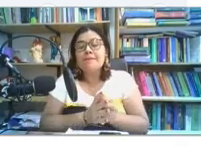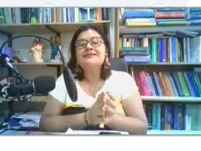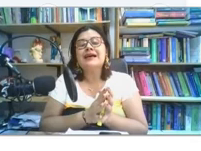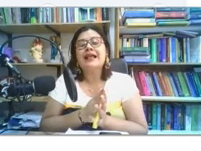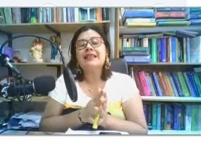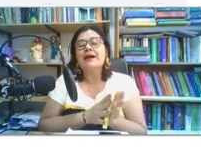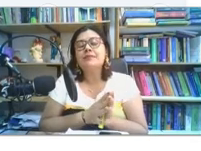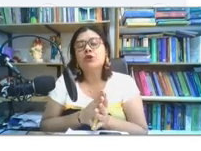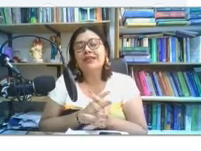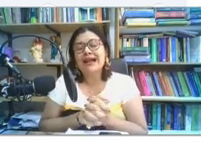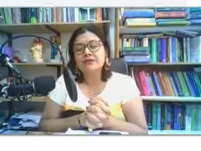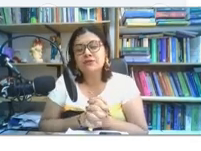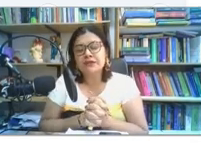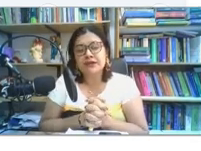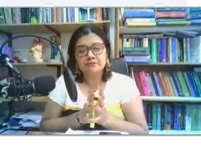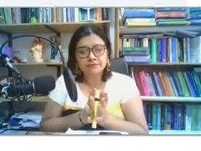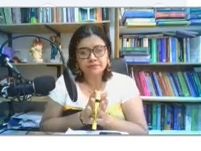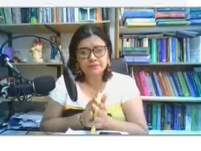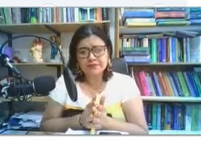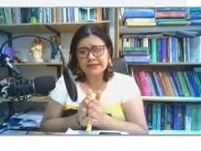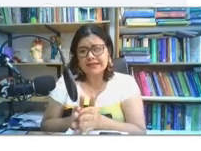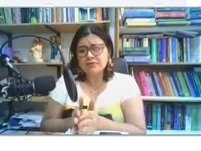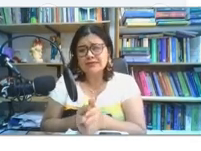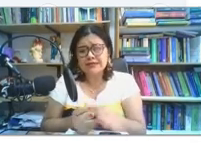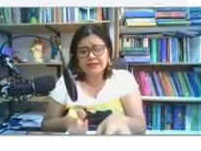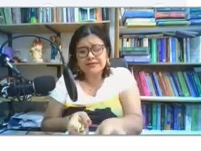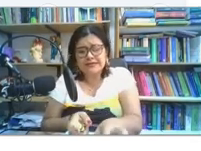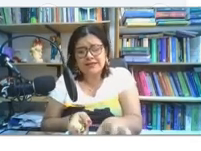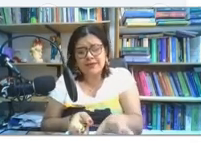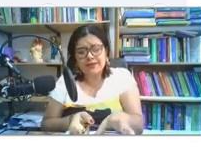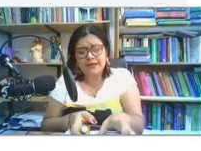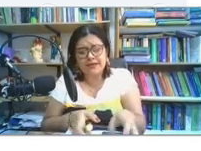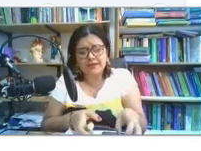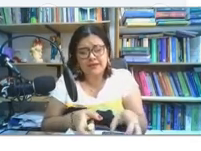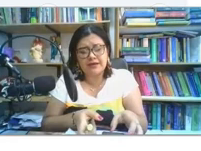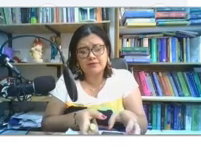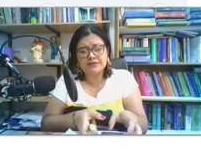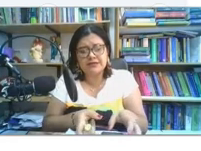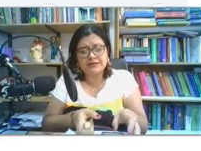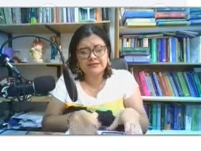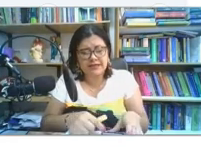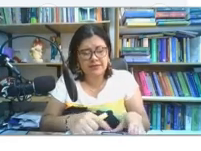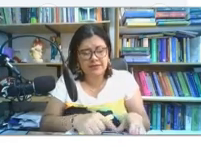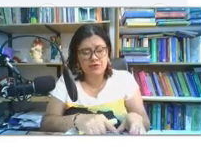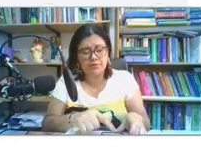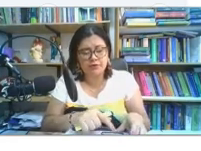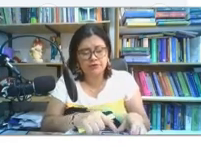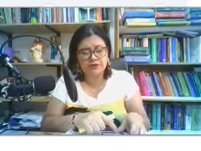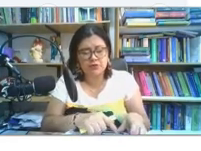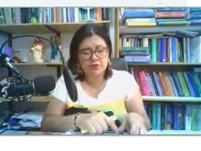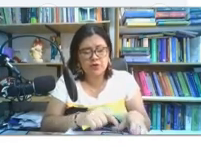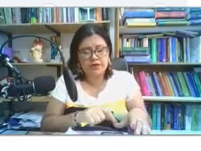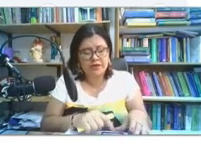más al ámbito de la casuística queríamos hacer inicialmente queríamos hacer inicialmente un